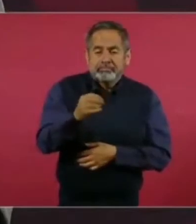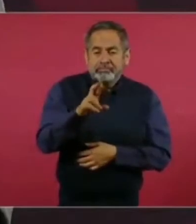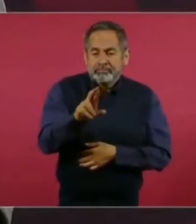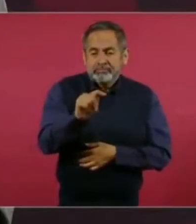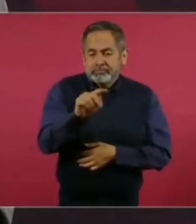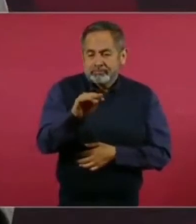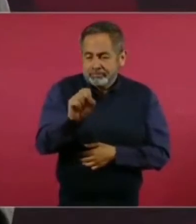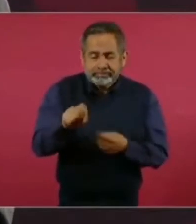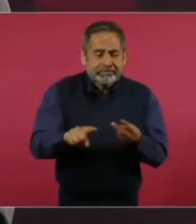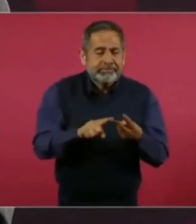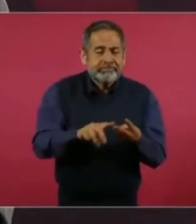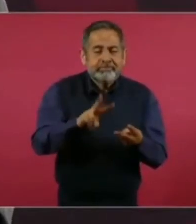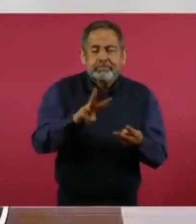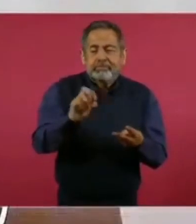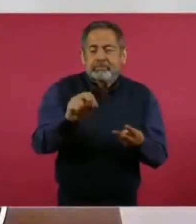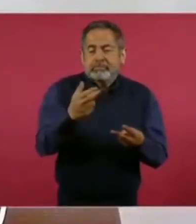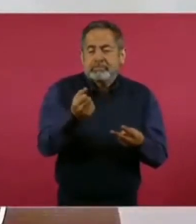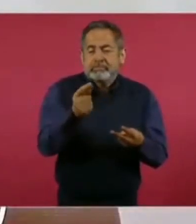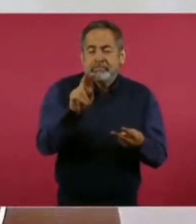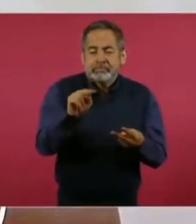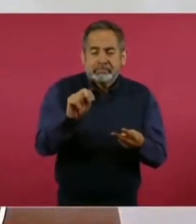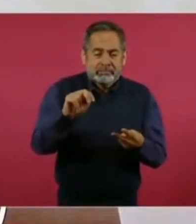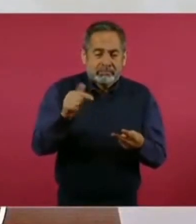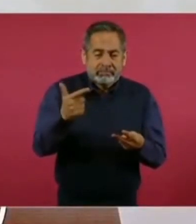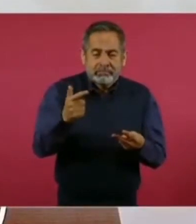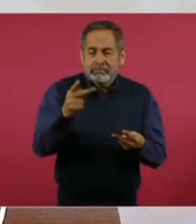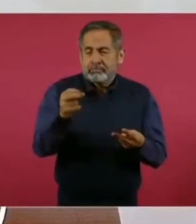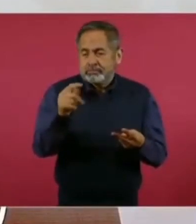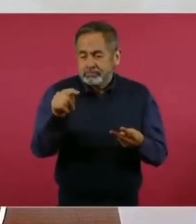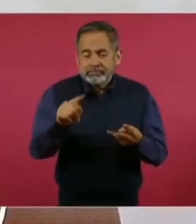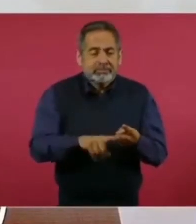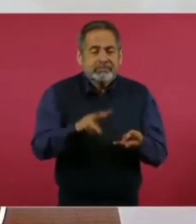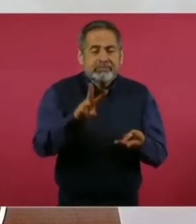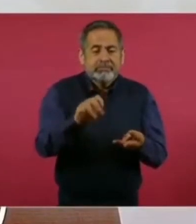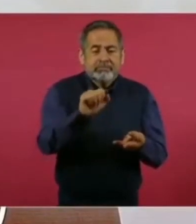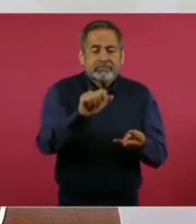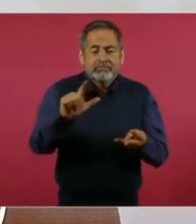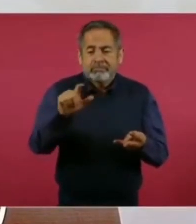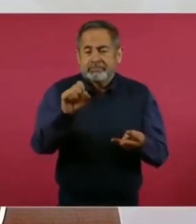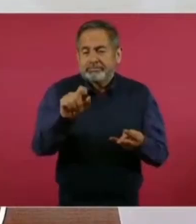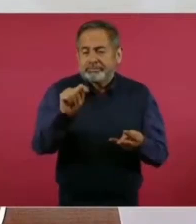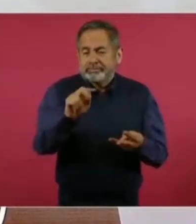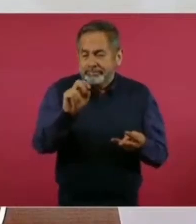Washington post El W J